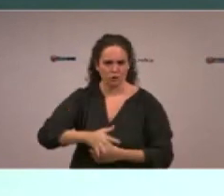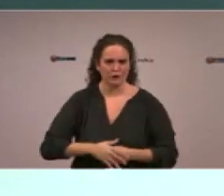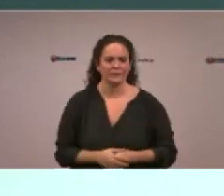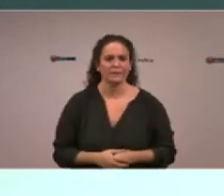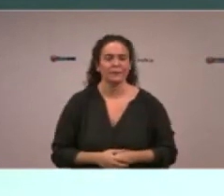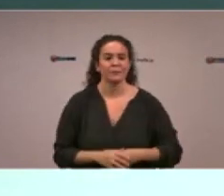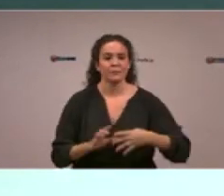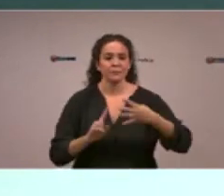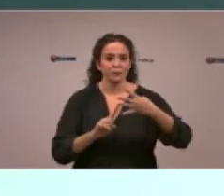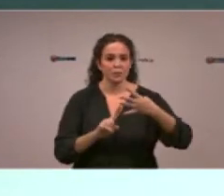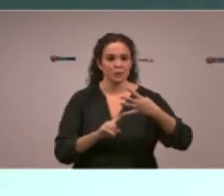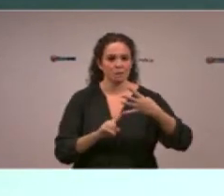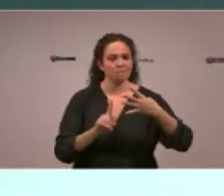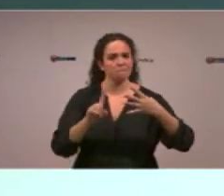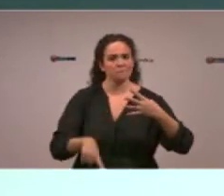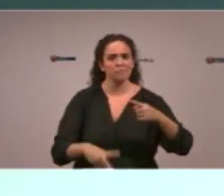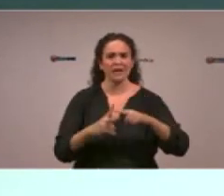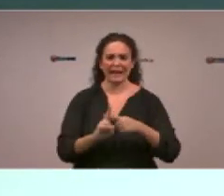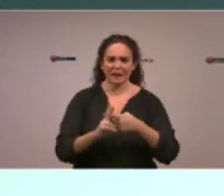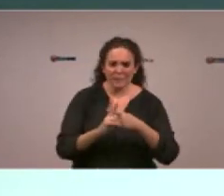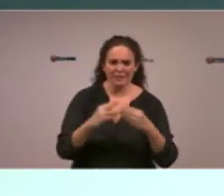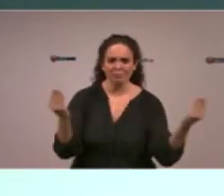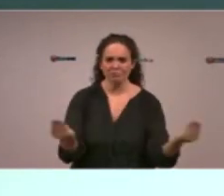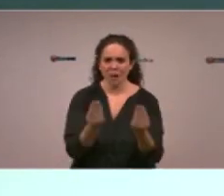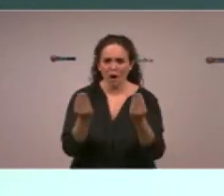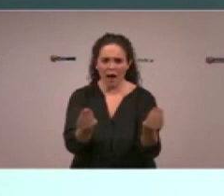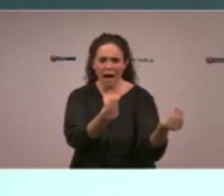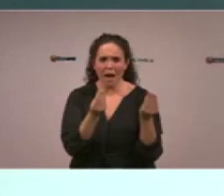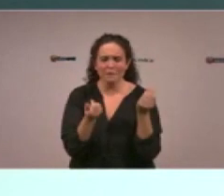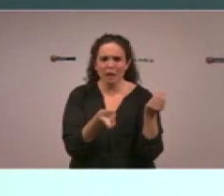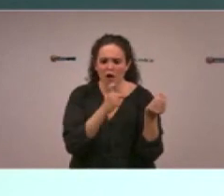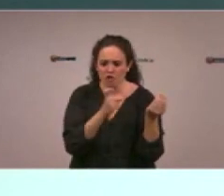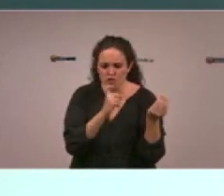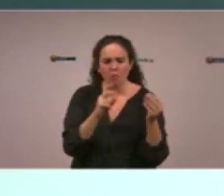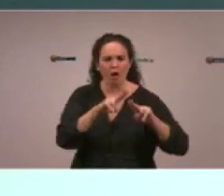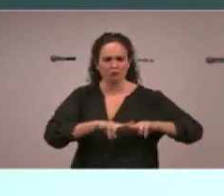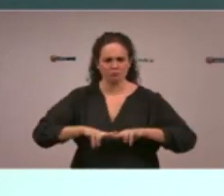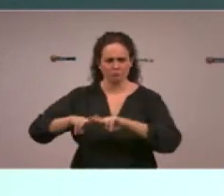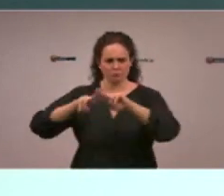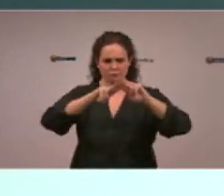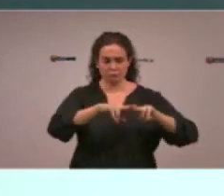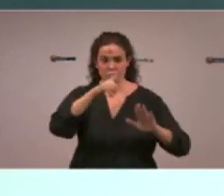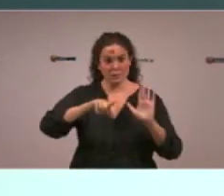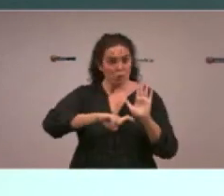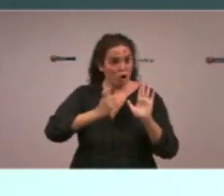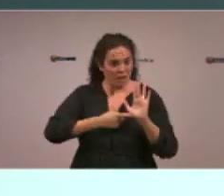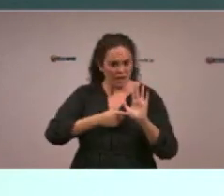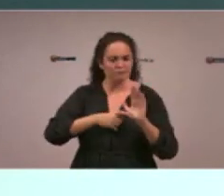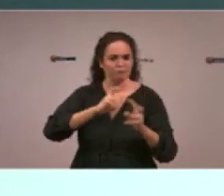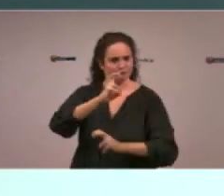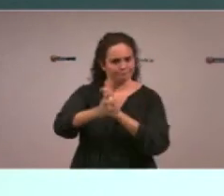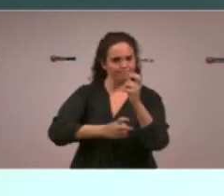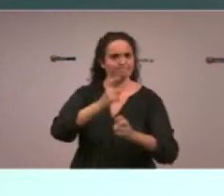lugar, se analizan los instrumentos de mejora ambiental, que son también objeto de regulación de la ley. En este sentido,